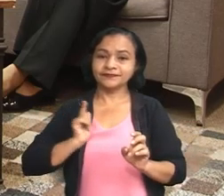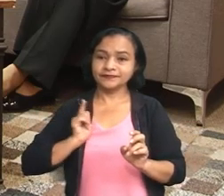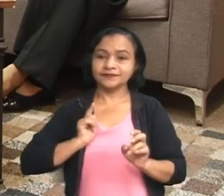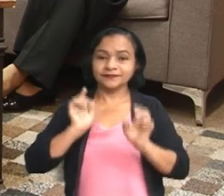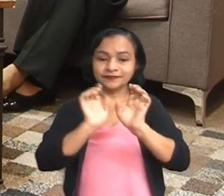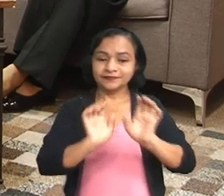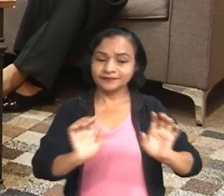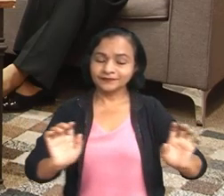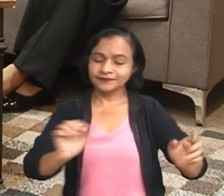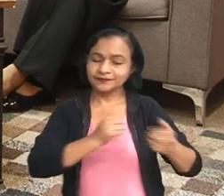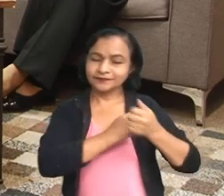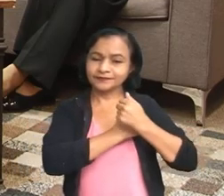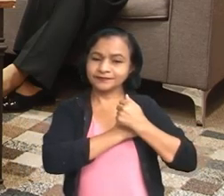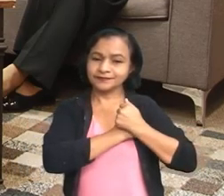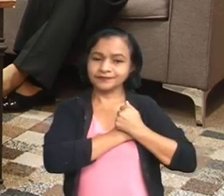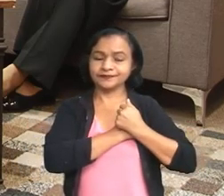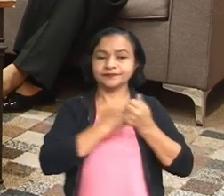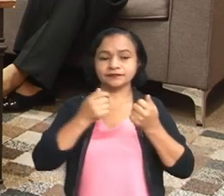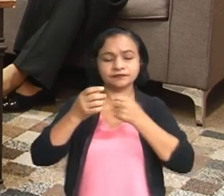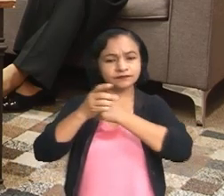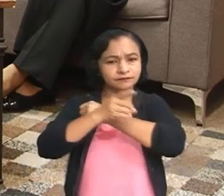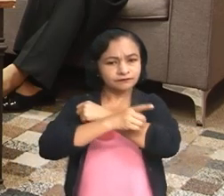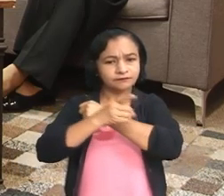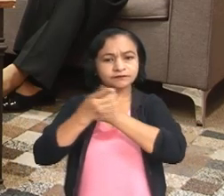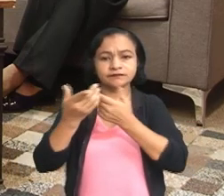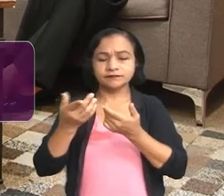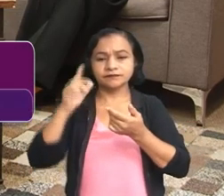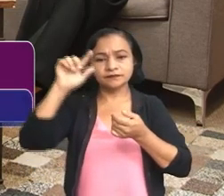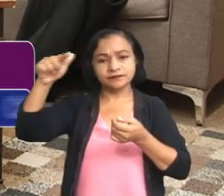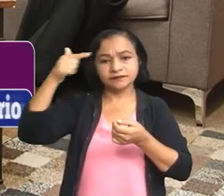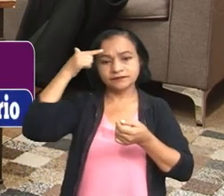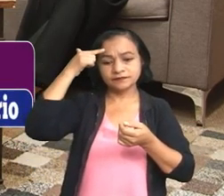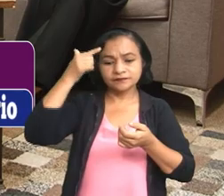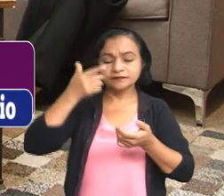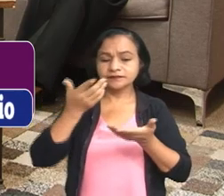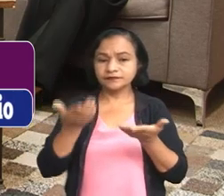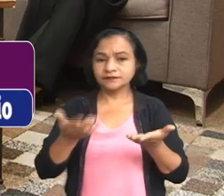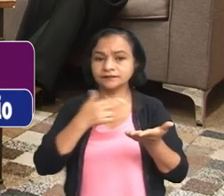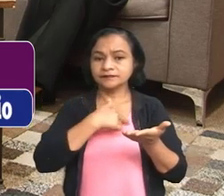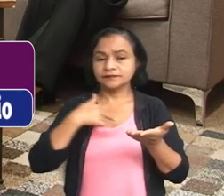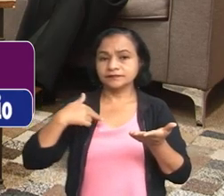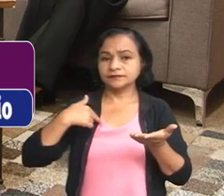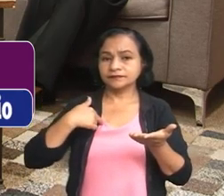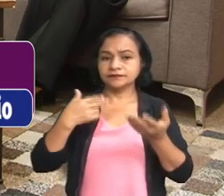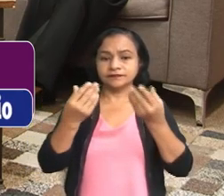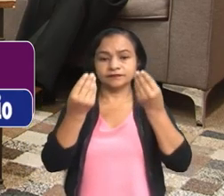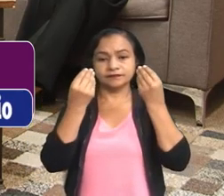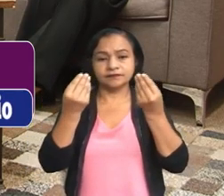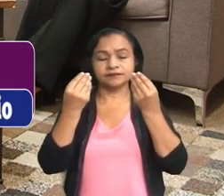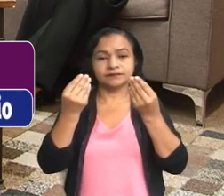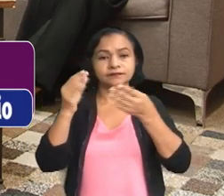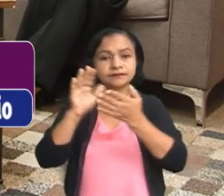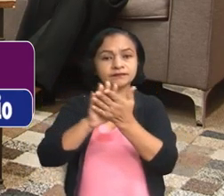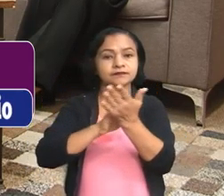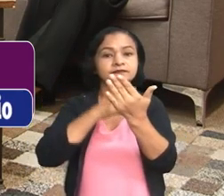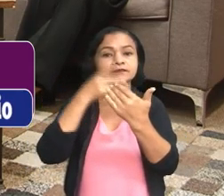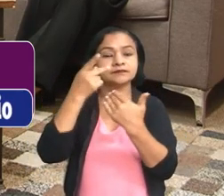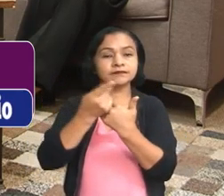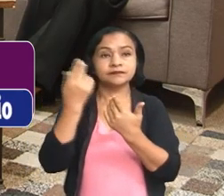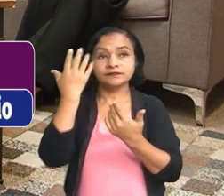mimada precisamente por nuestro comandante, por nuestro gobierno, cuando se han creado tantos y tantos programas tan